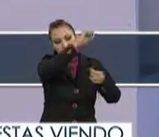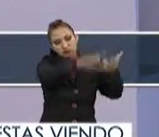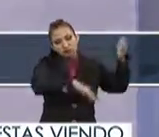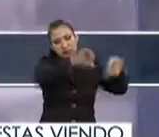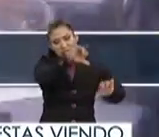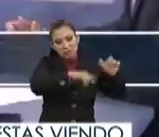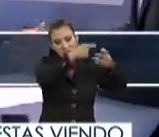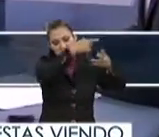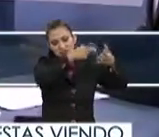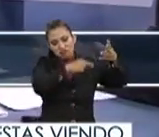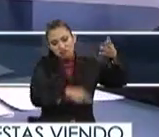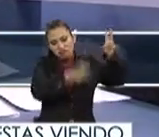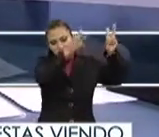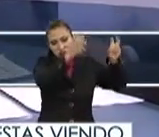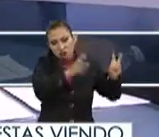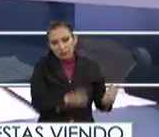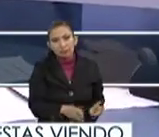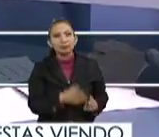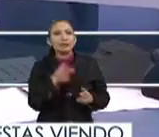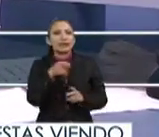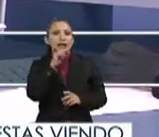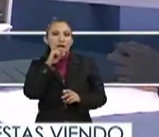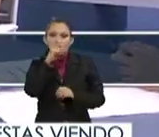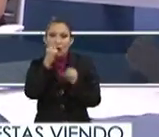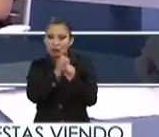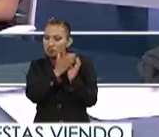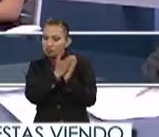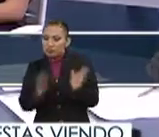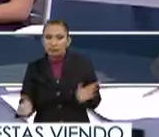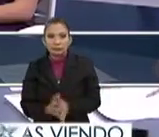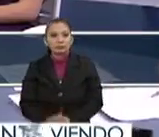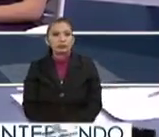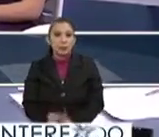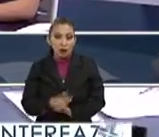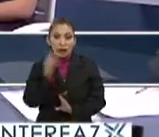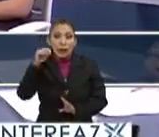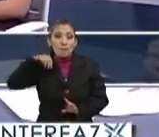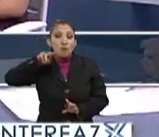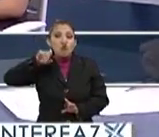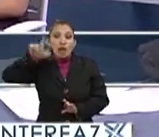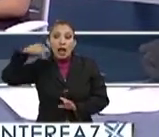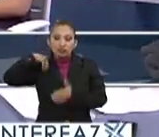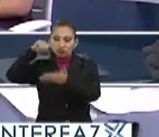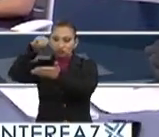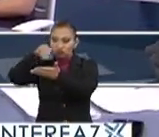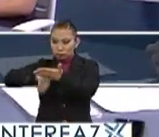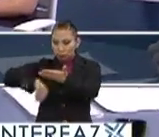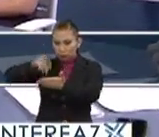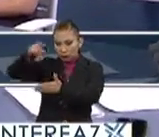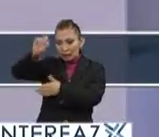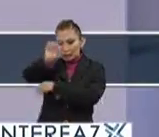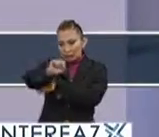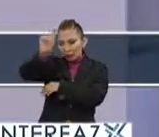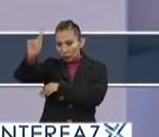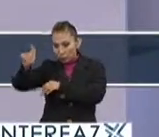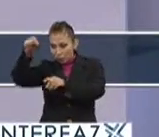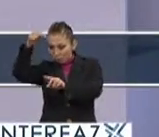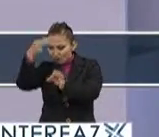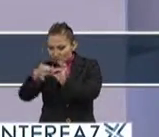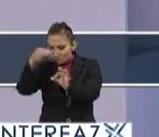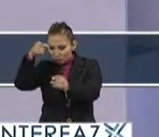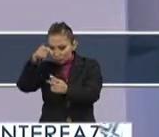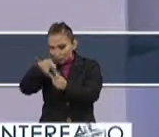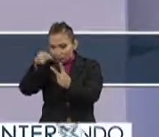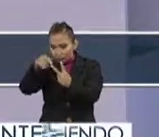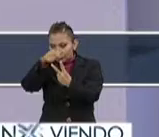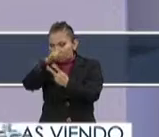de estos han sido meses nuestras sedes, exactamente. No, y a lo largo de todo el año, ¿no? Claro. Sí, porque en el MUNAL, bueno, programamos sábado y domingo